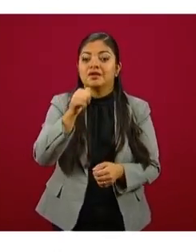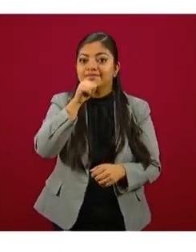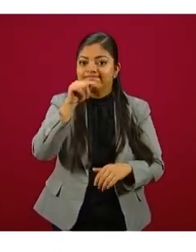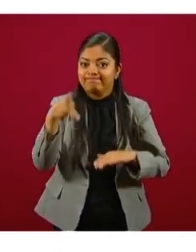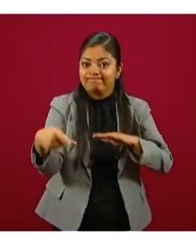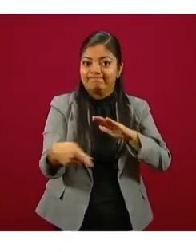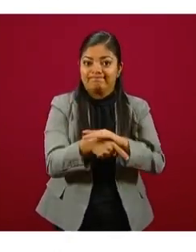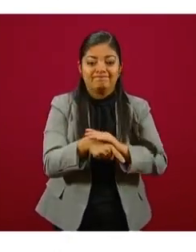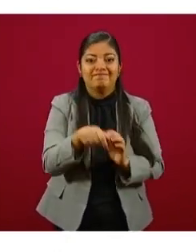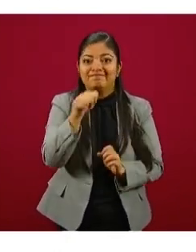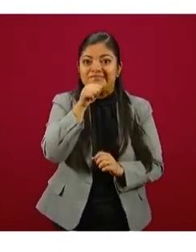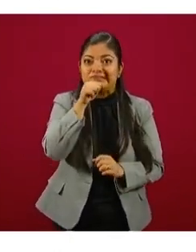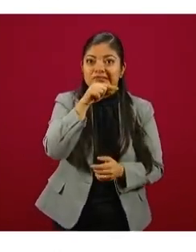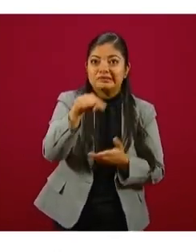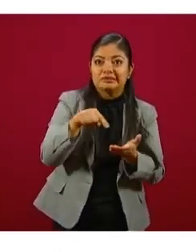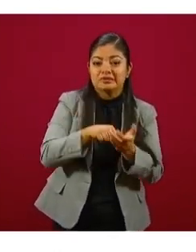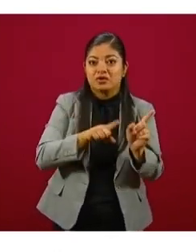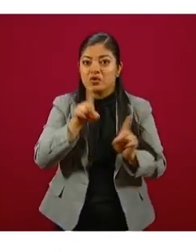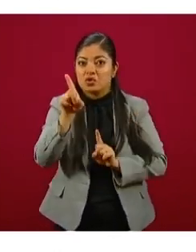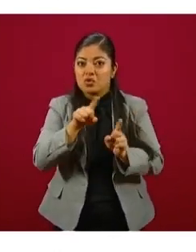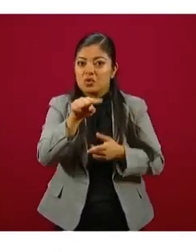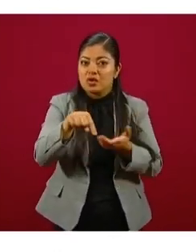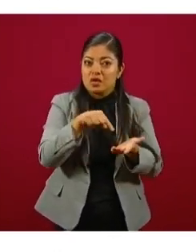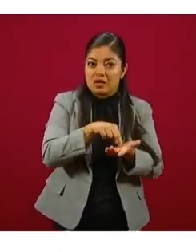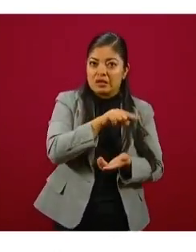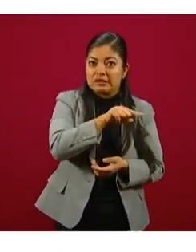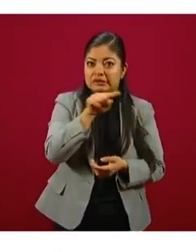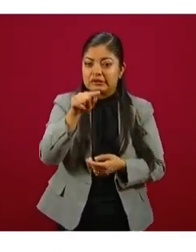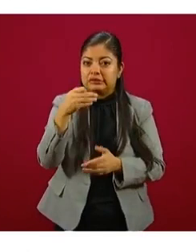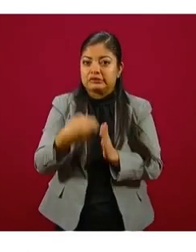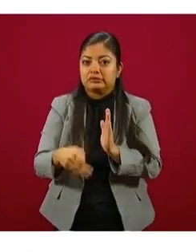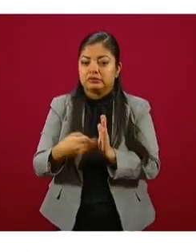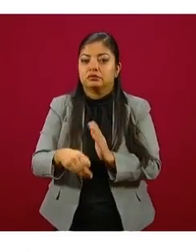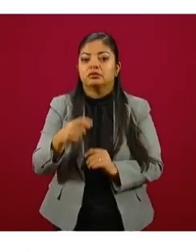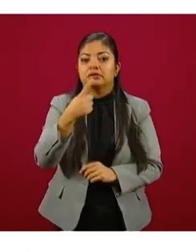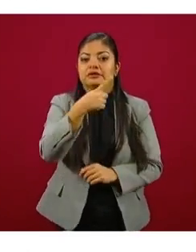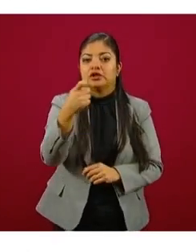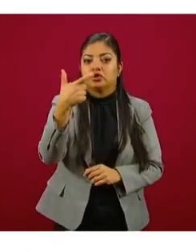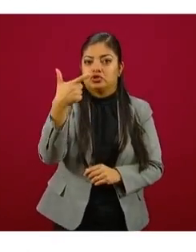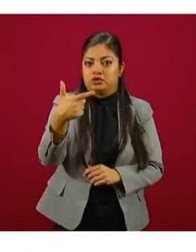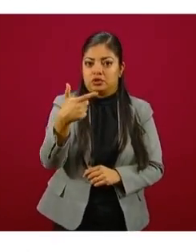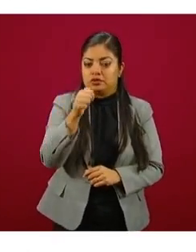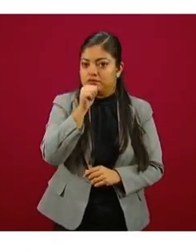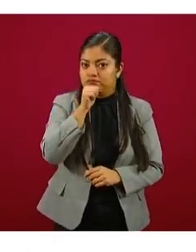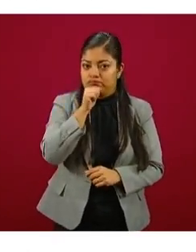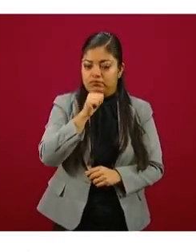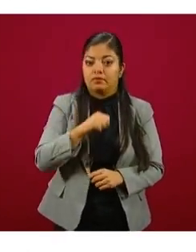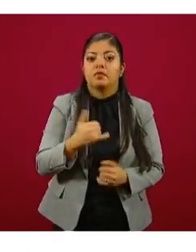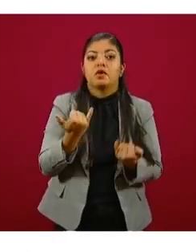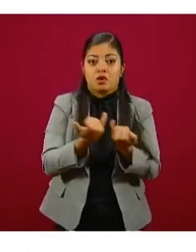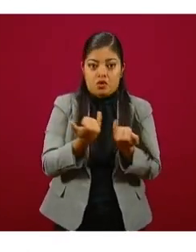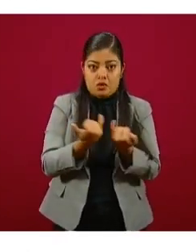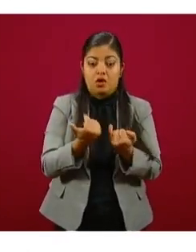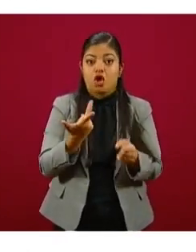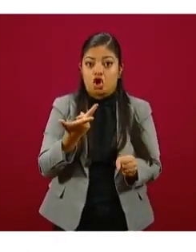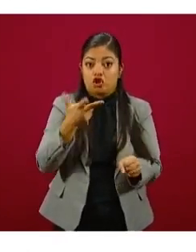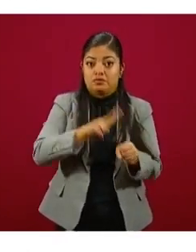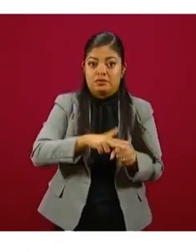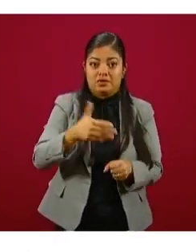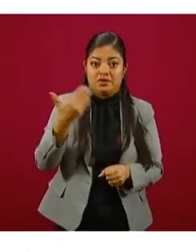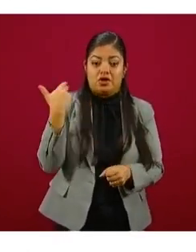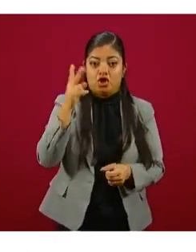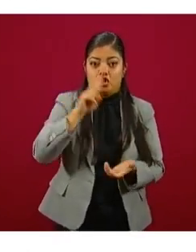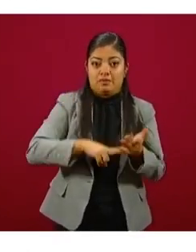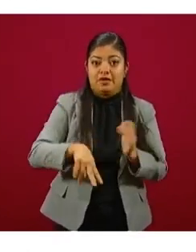adecuadamente sustentadas en lugares, en espacios y en necesidades, 107. Los hospitales también tuvieron, en el